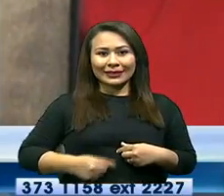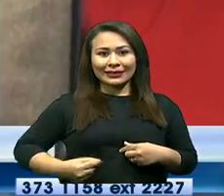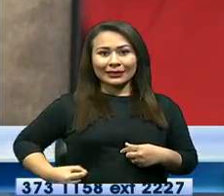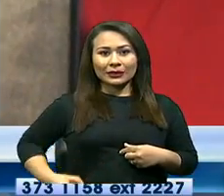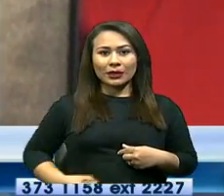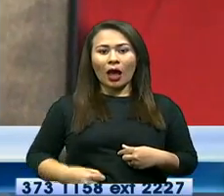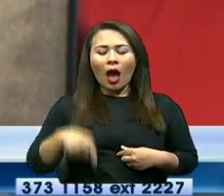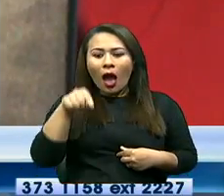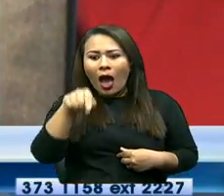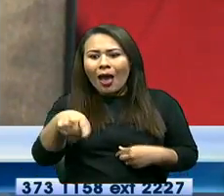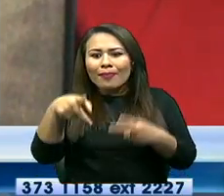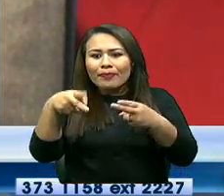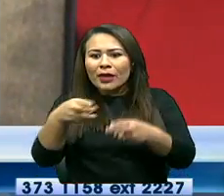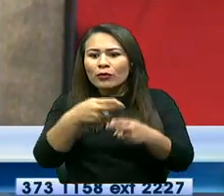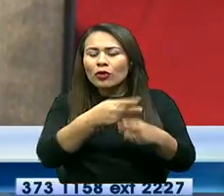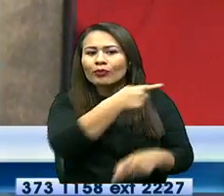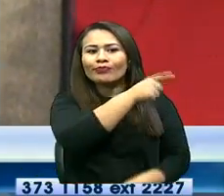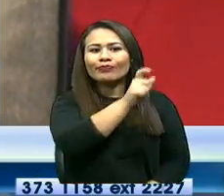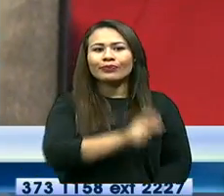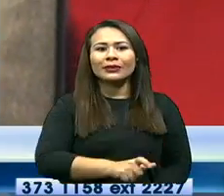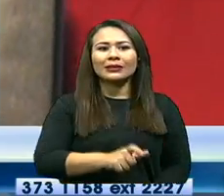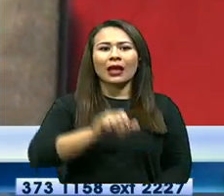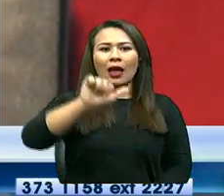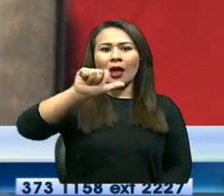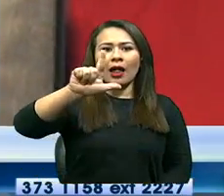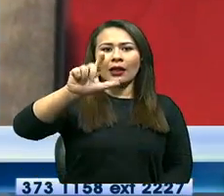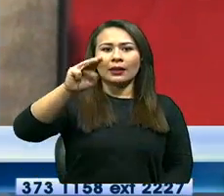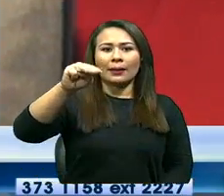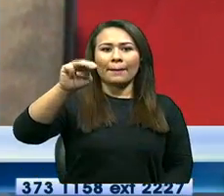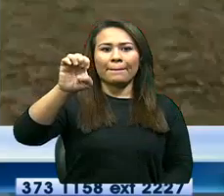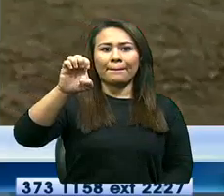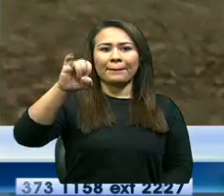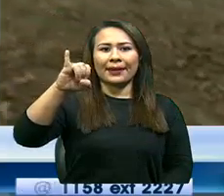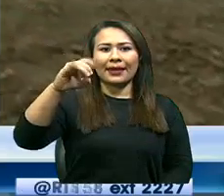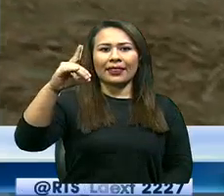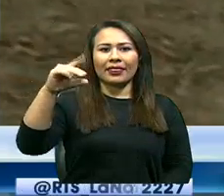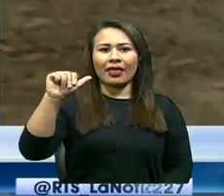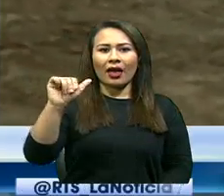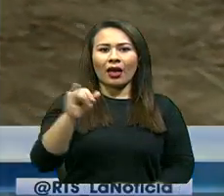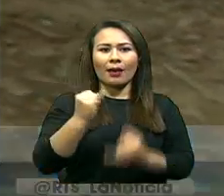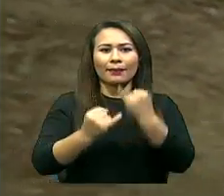descomposición. El ciudadano era de nombres Almeida Spencer Iván. Informó Julio César Saona.